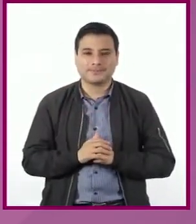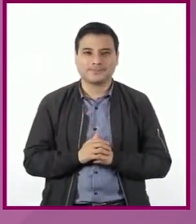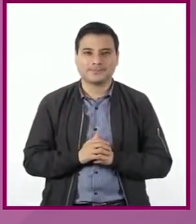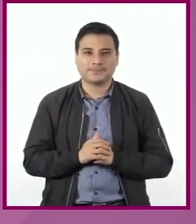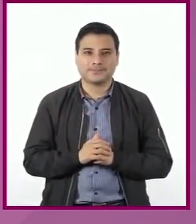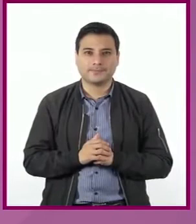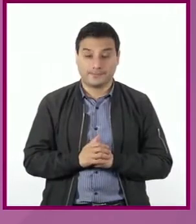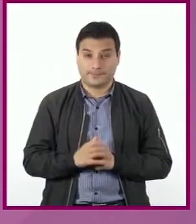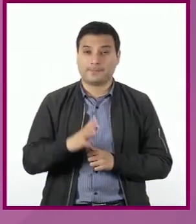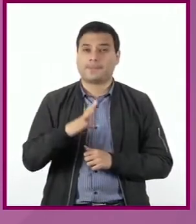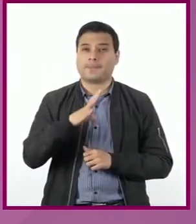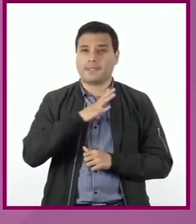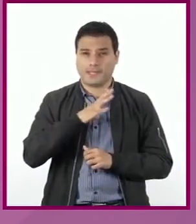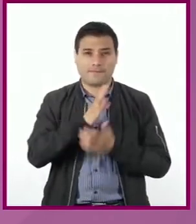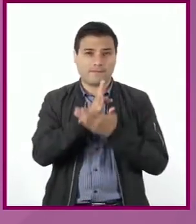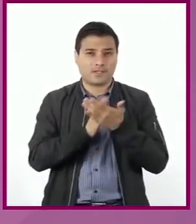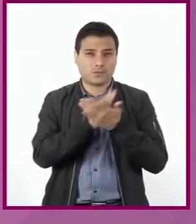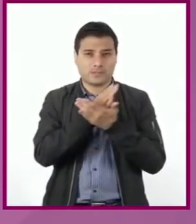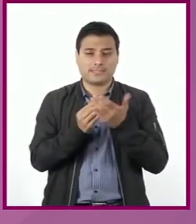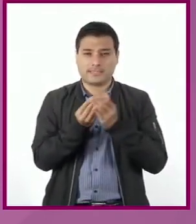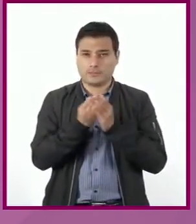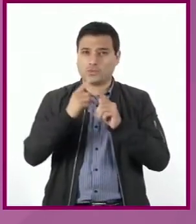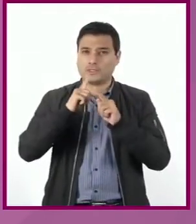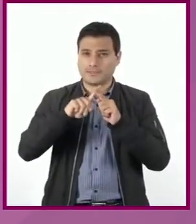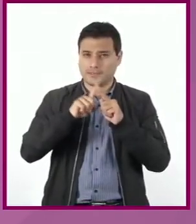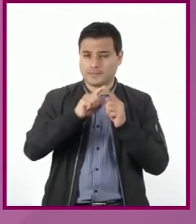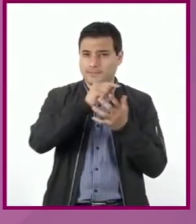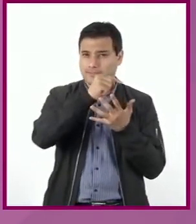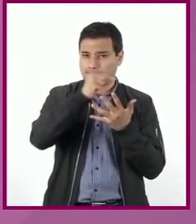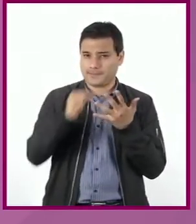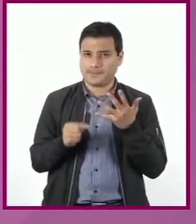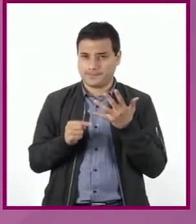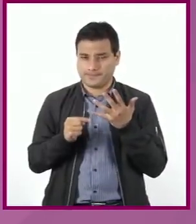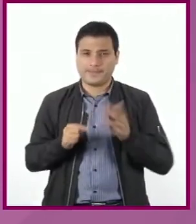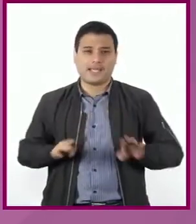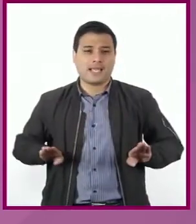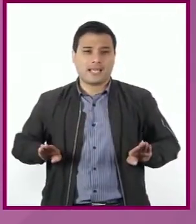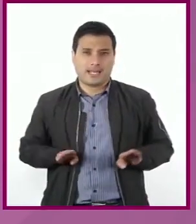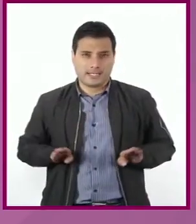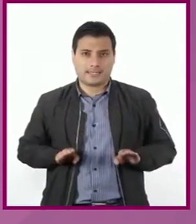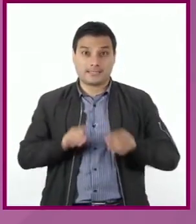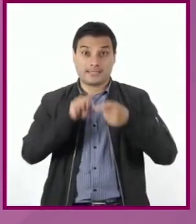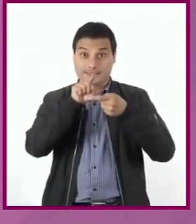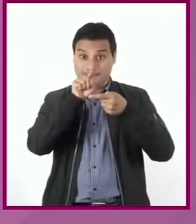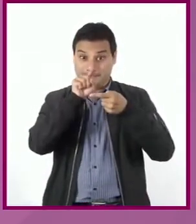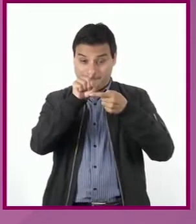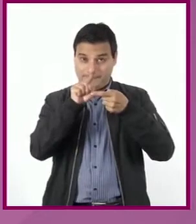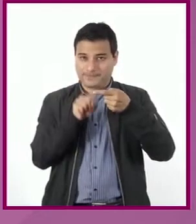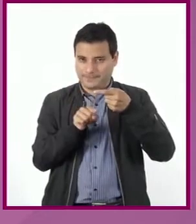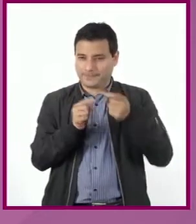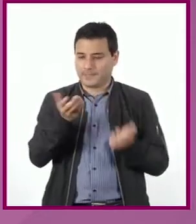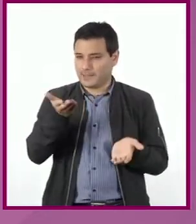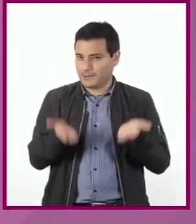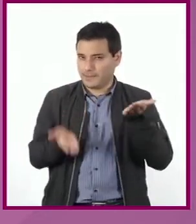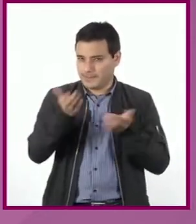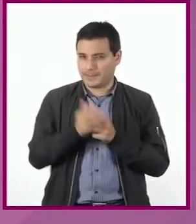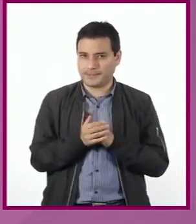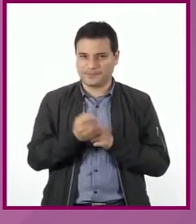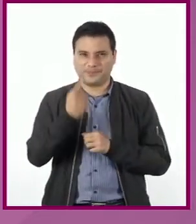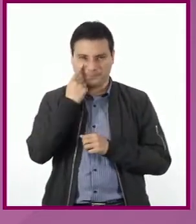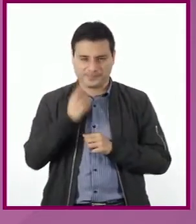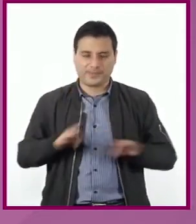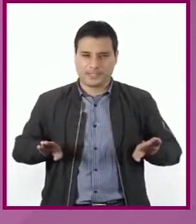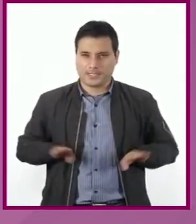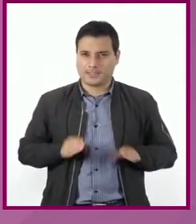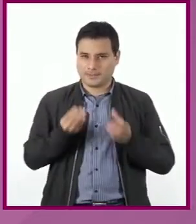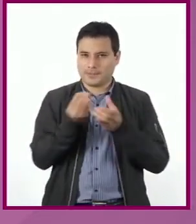Existen diferentes tipos de fracciones, de acuerdo con las características del numerador y el denominador. Hablemos de la primera